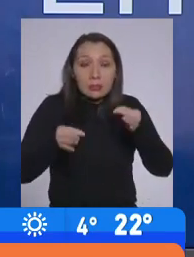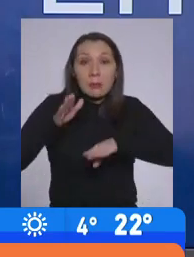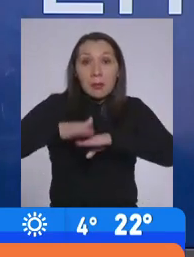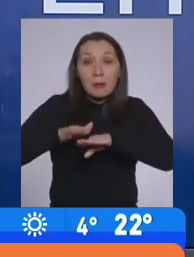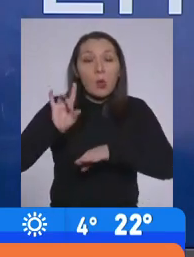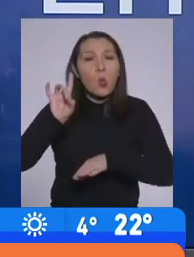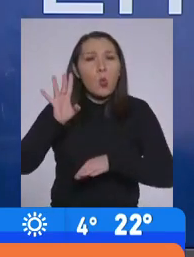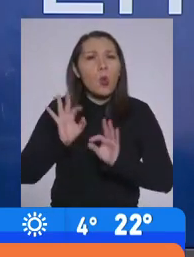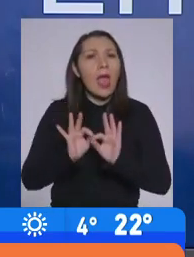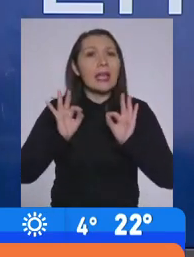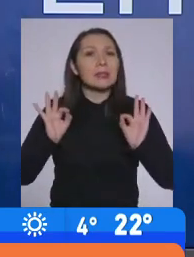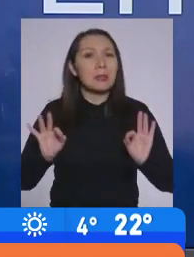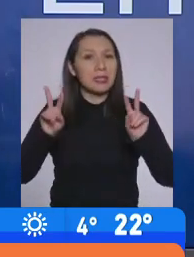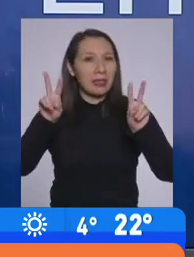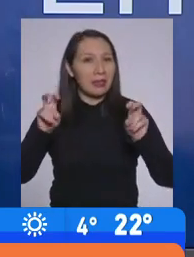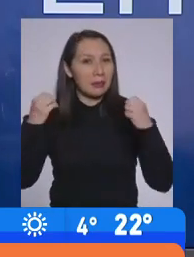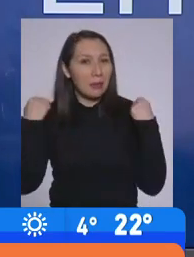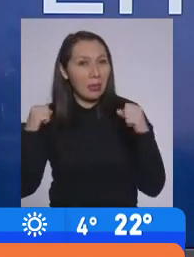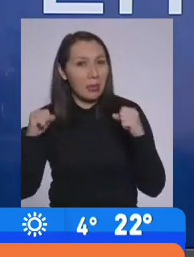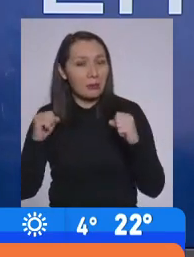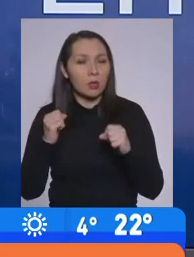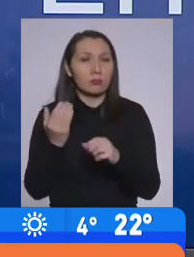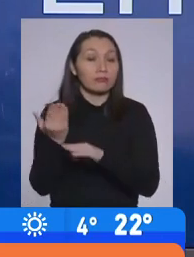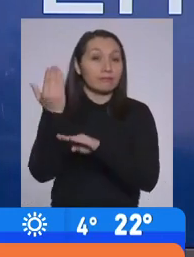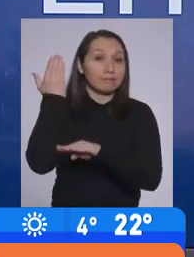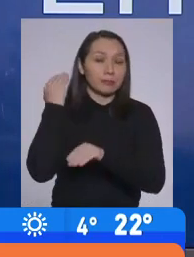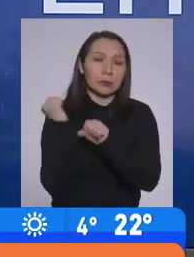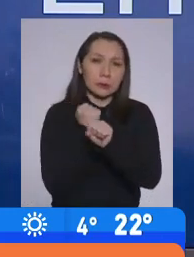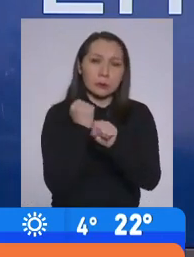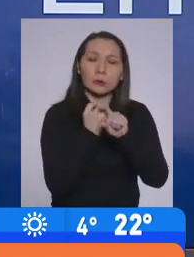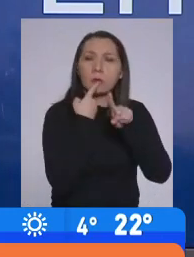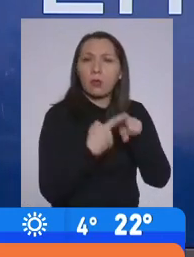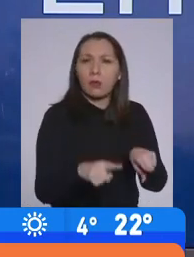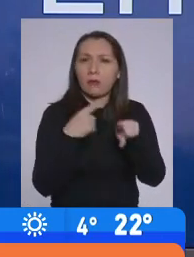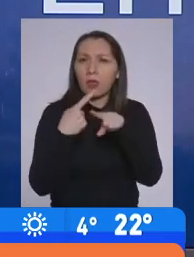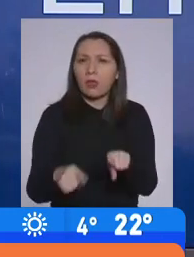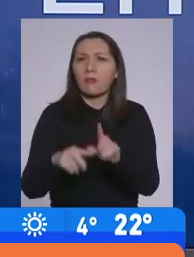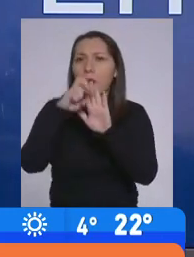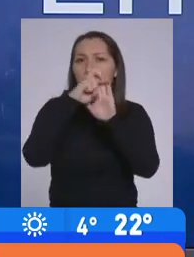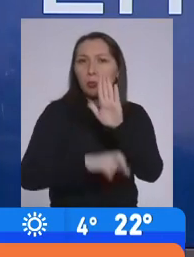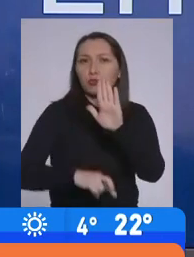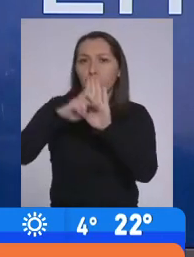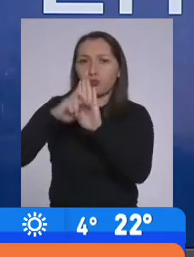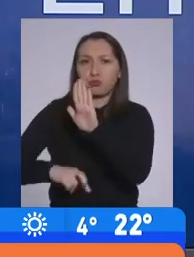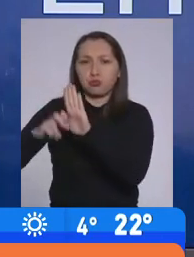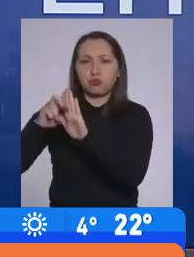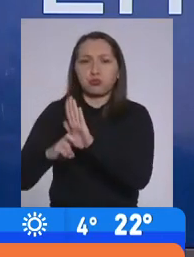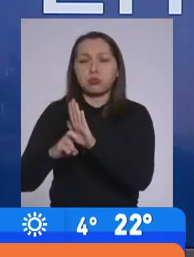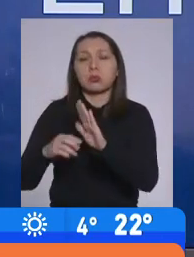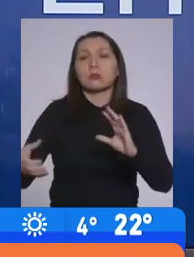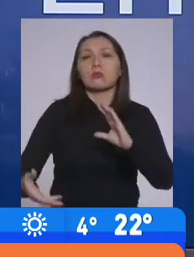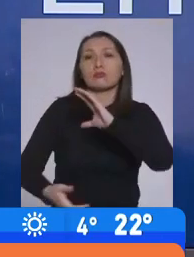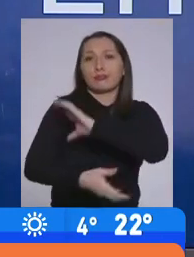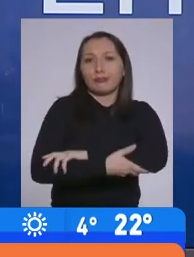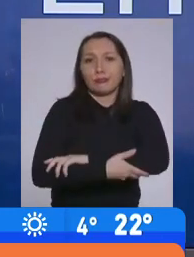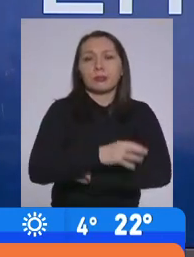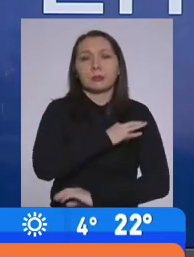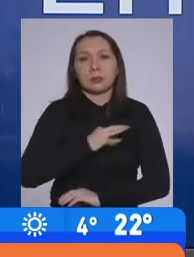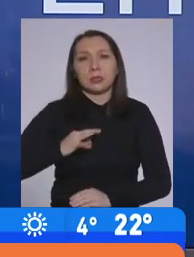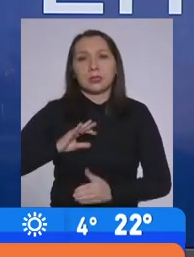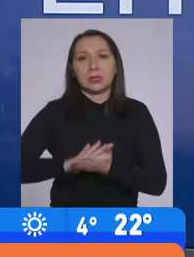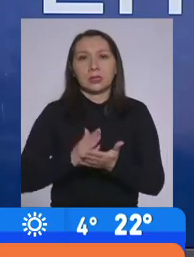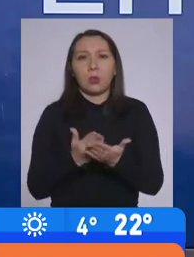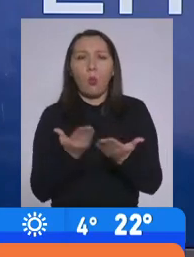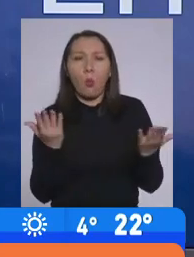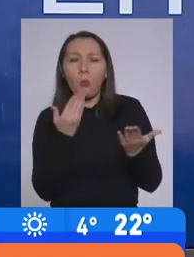permiso único especial se trabajó en los distintos protocolos de la mano de las autoridades del ministerio de